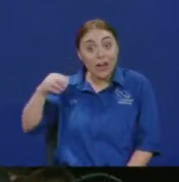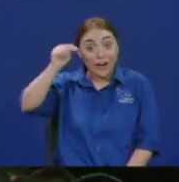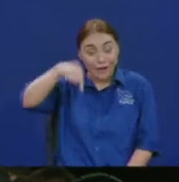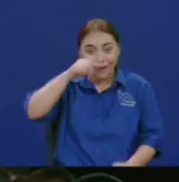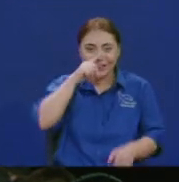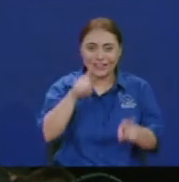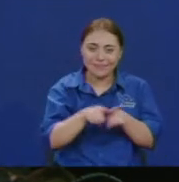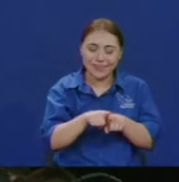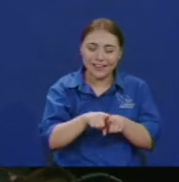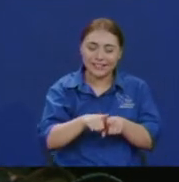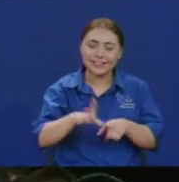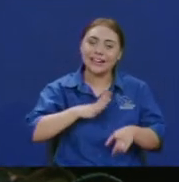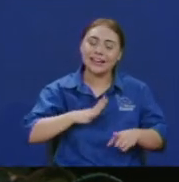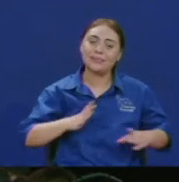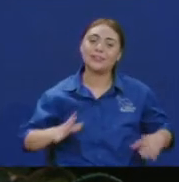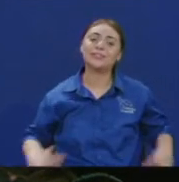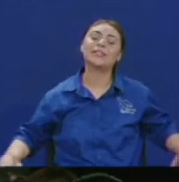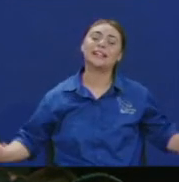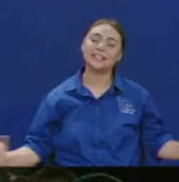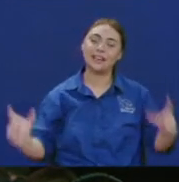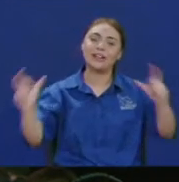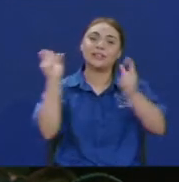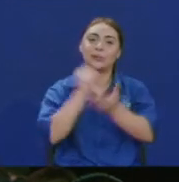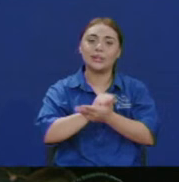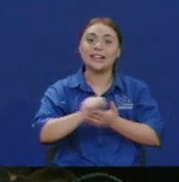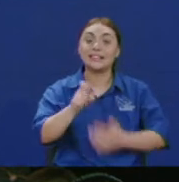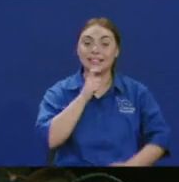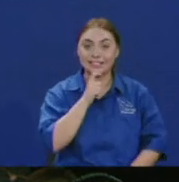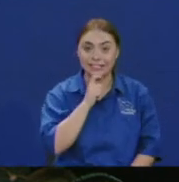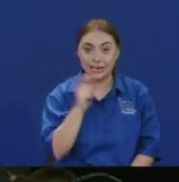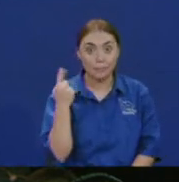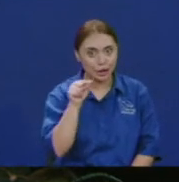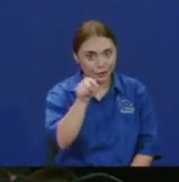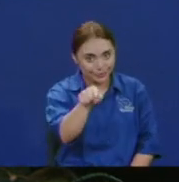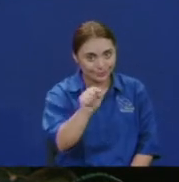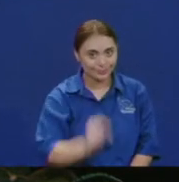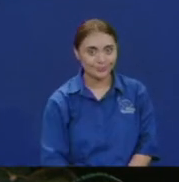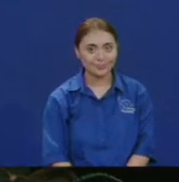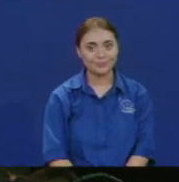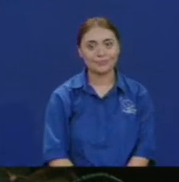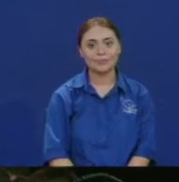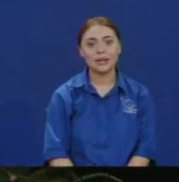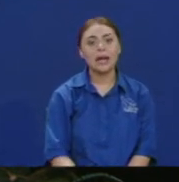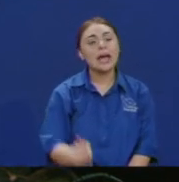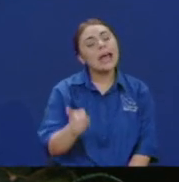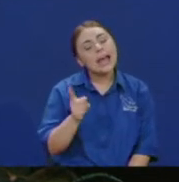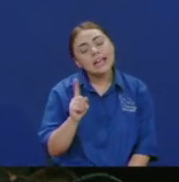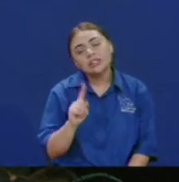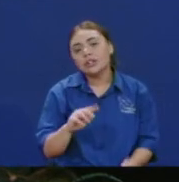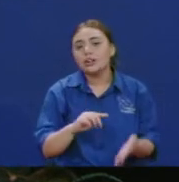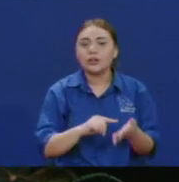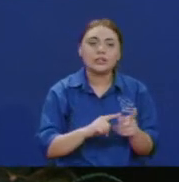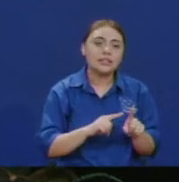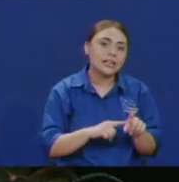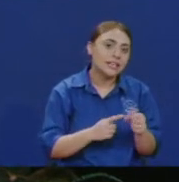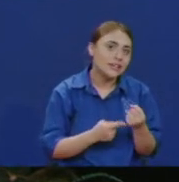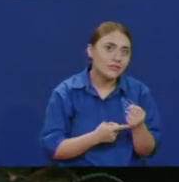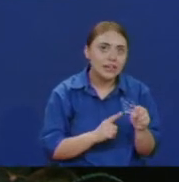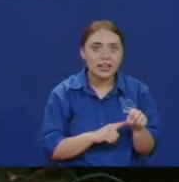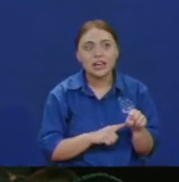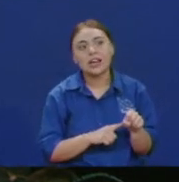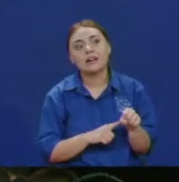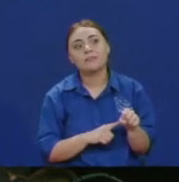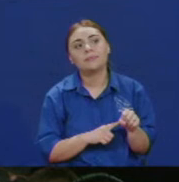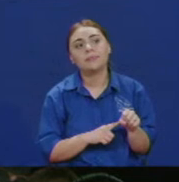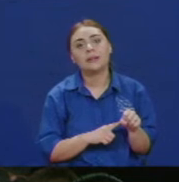tanta vuelta para decirle por qué le vamos a ministrar a Santa Cena. Eso no quiere decir, mire, la Biblia no dice que sea el